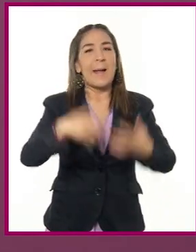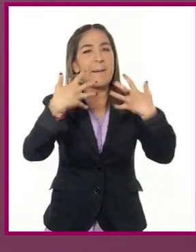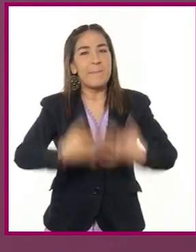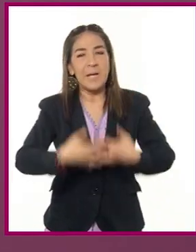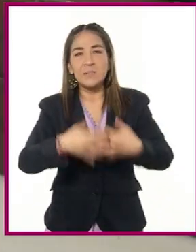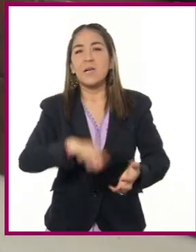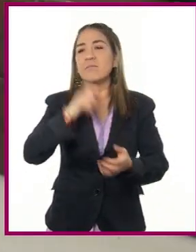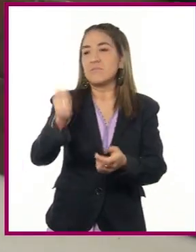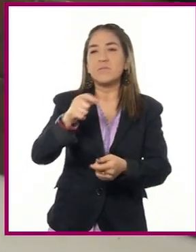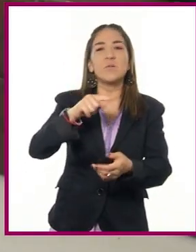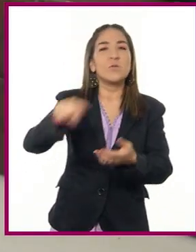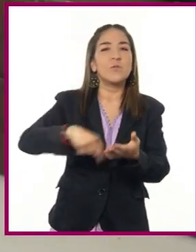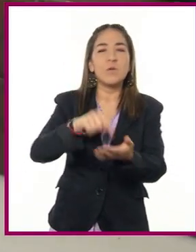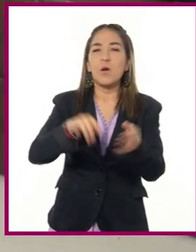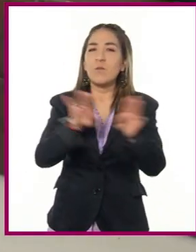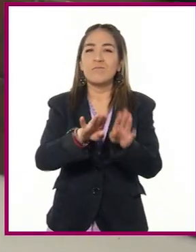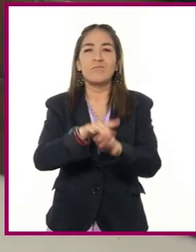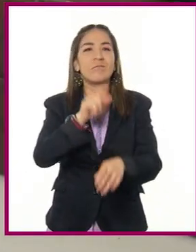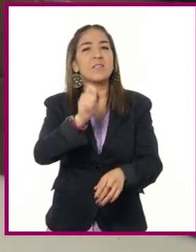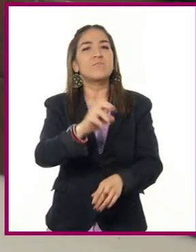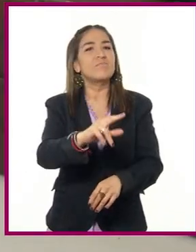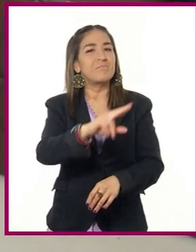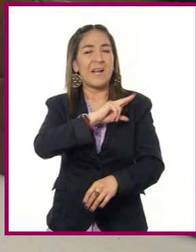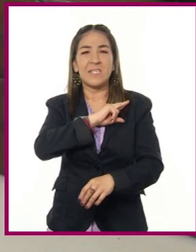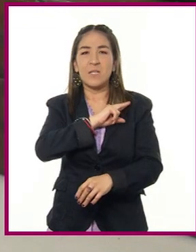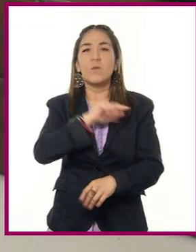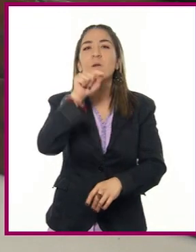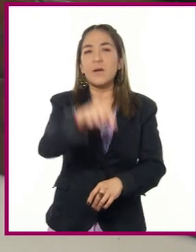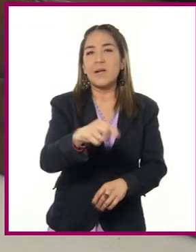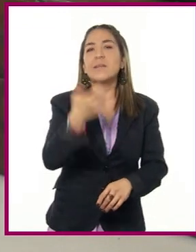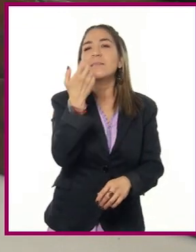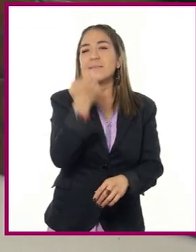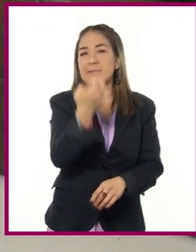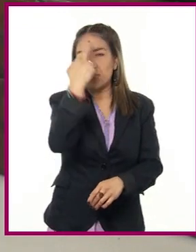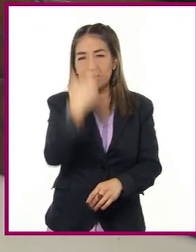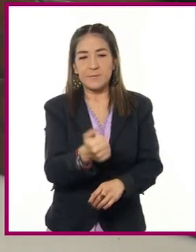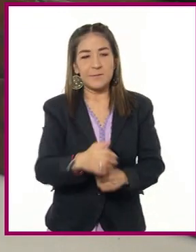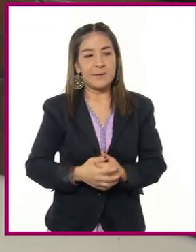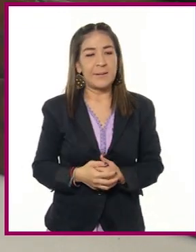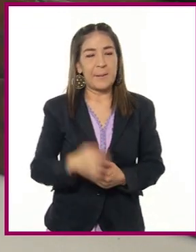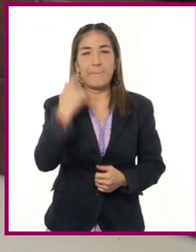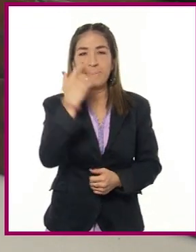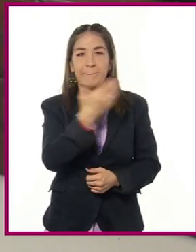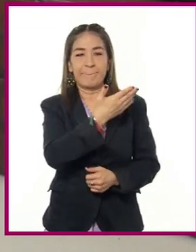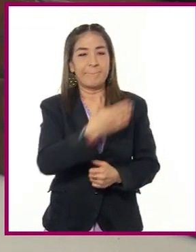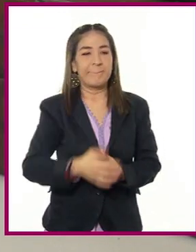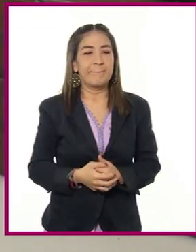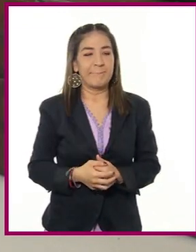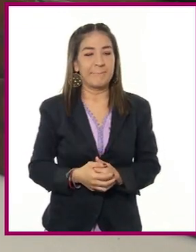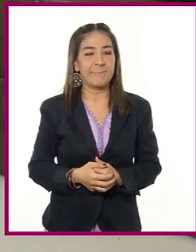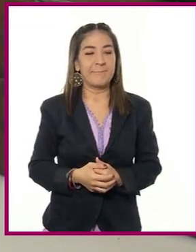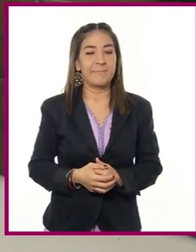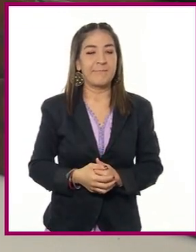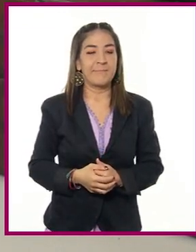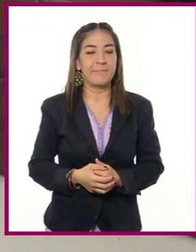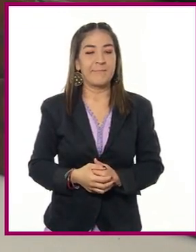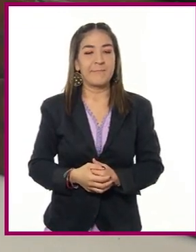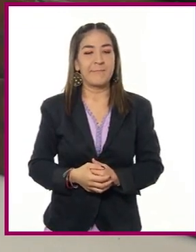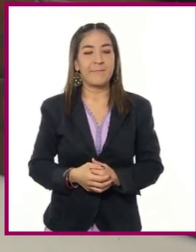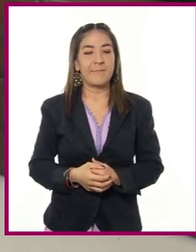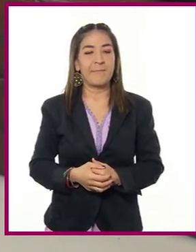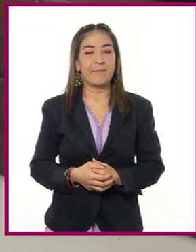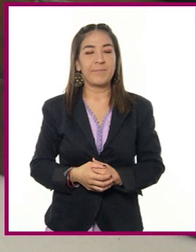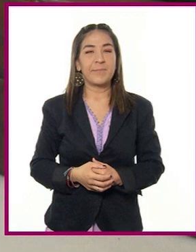activos públicos. En esos años se privatizaron British Petroleum, British Gas,